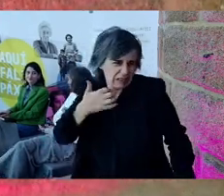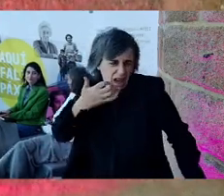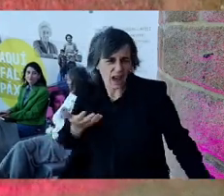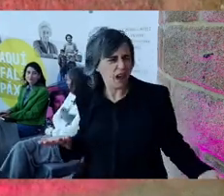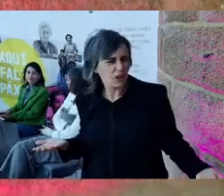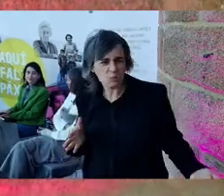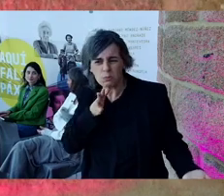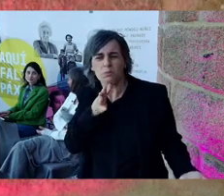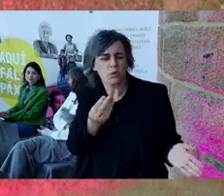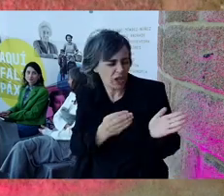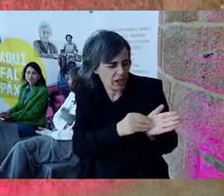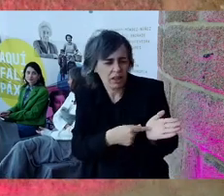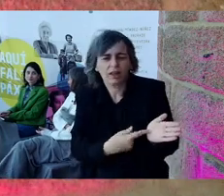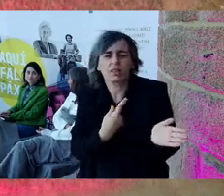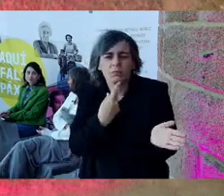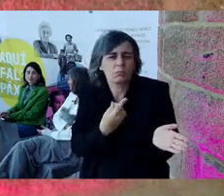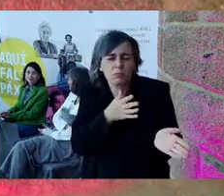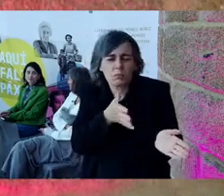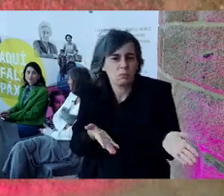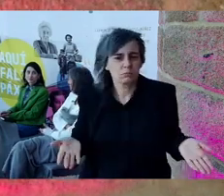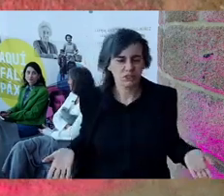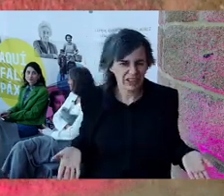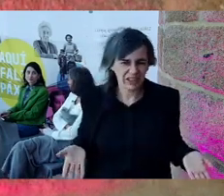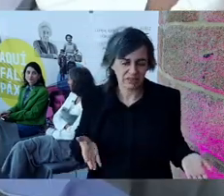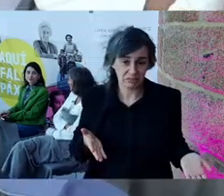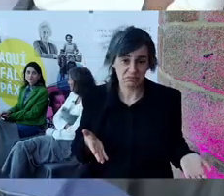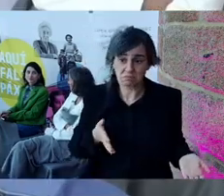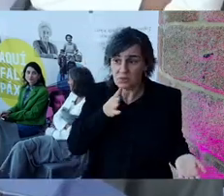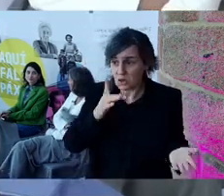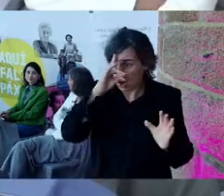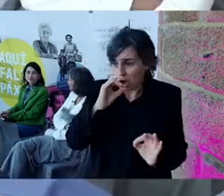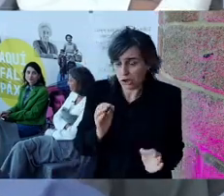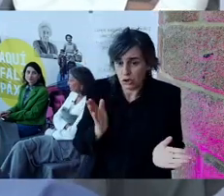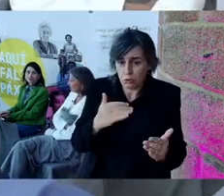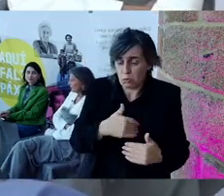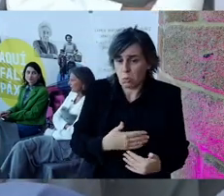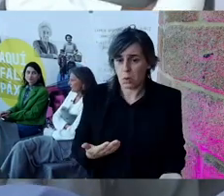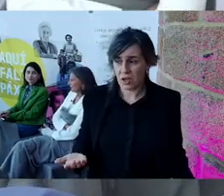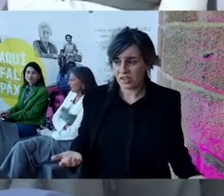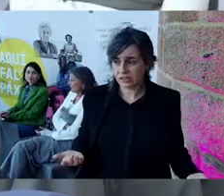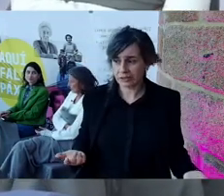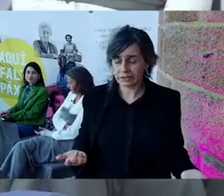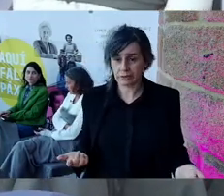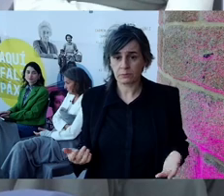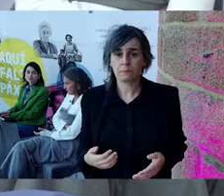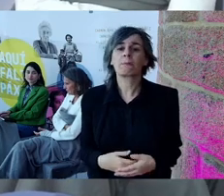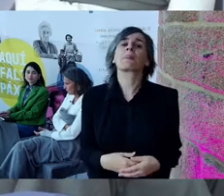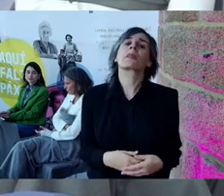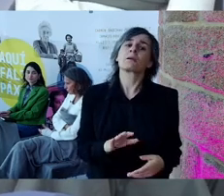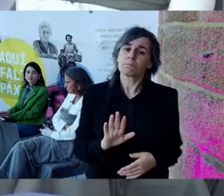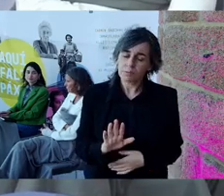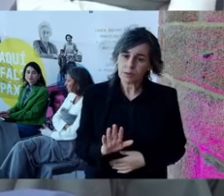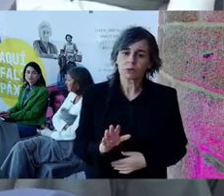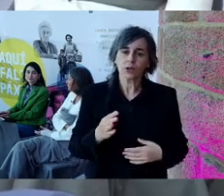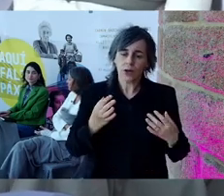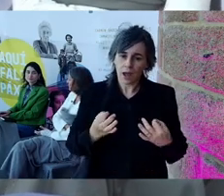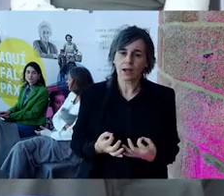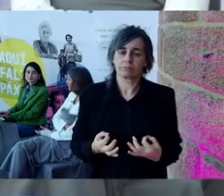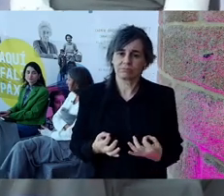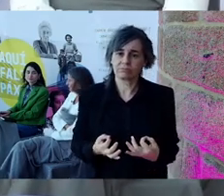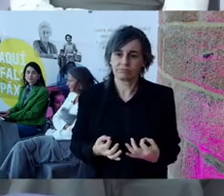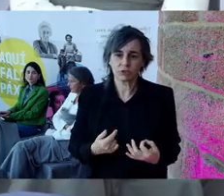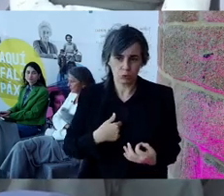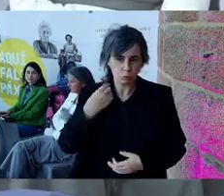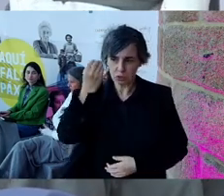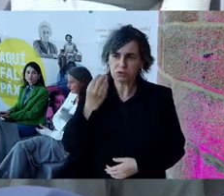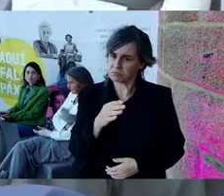se entendería como algo lógico o que le pusiera ningún tipo de valor, ¿no? Y